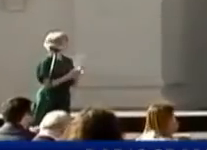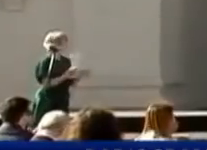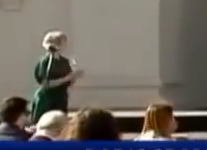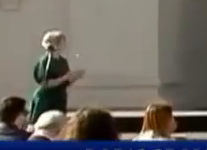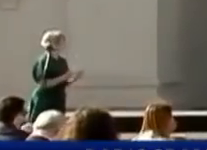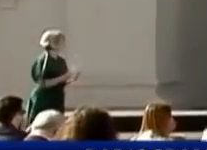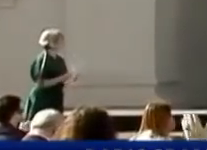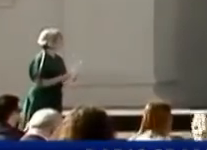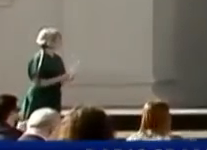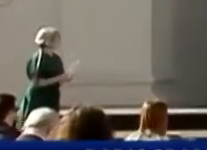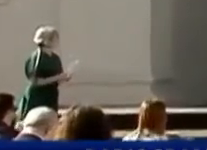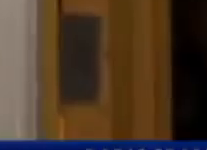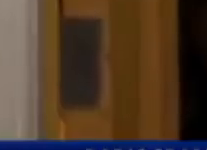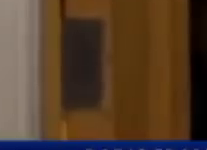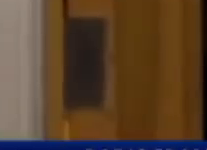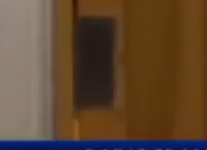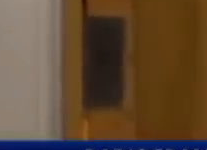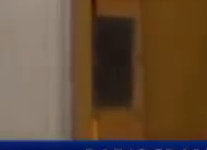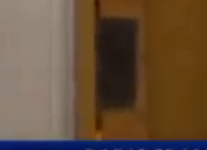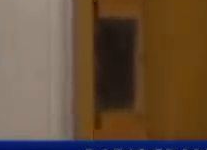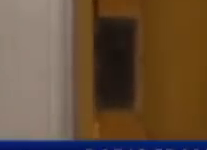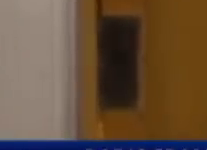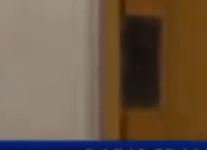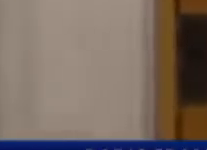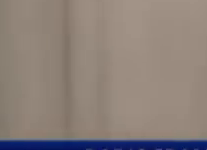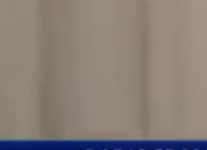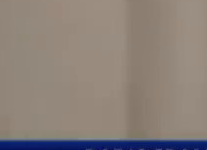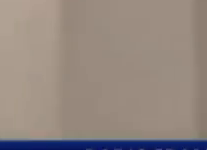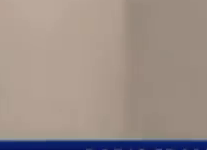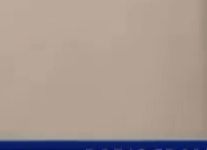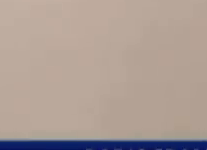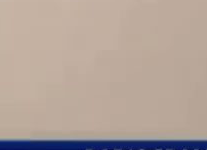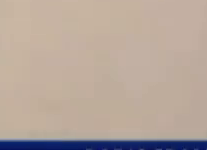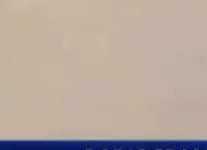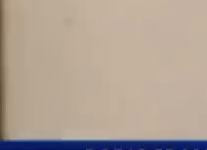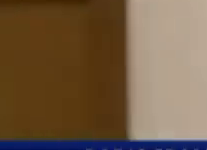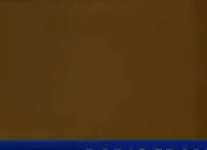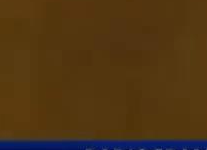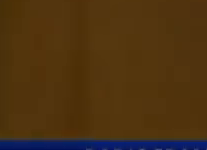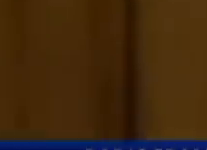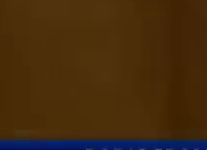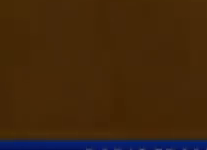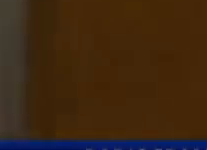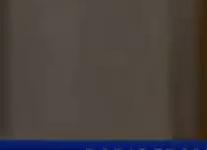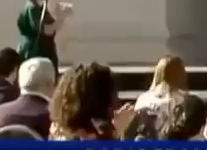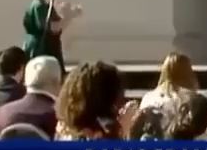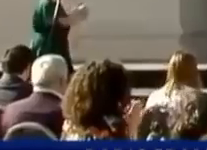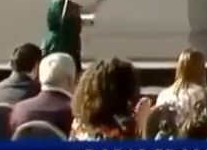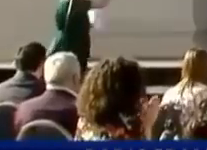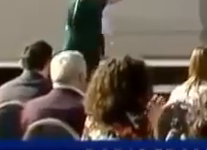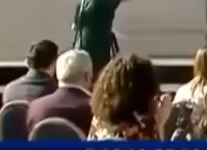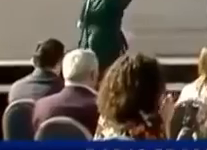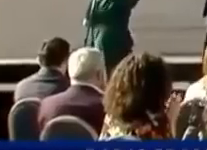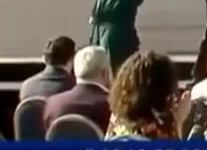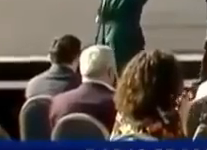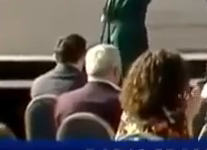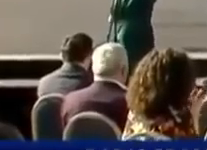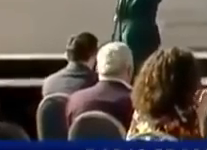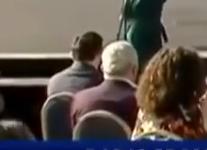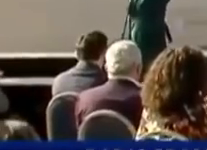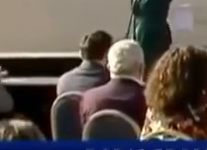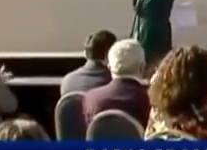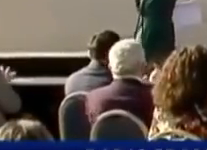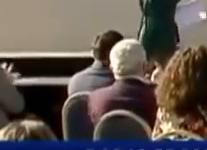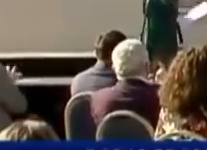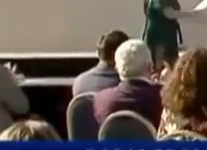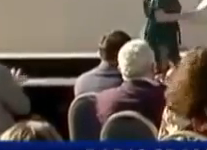parte, debido al complejo panorama económico, y por otro, por las pretensiones de aumentar la carga tributaria para el financiamiento de políticas sociales que a